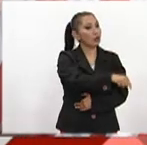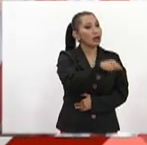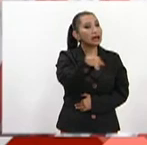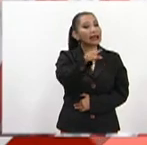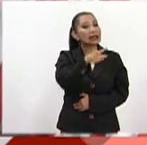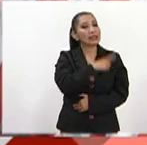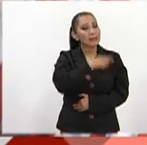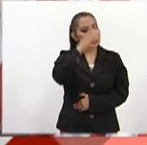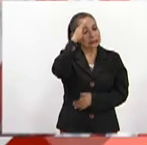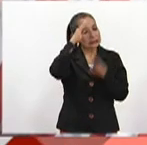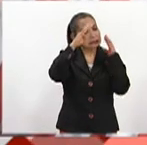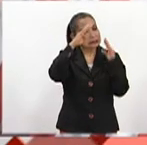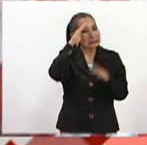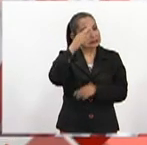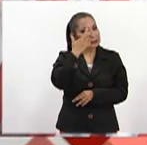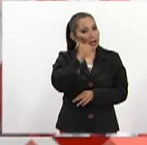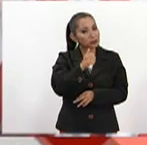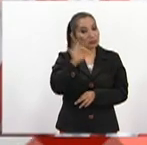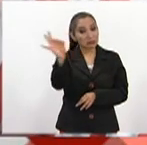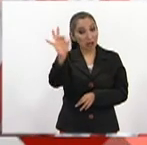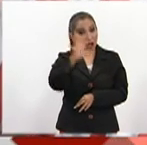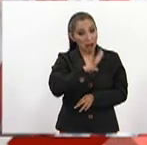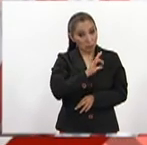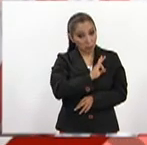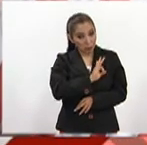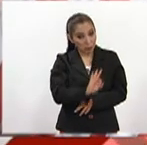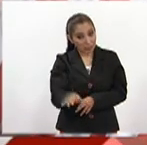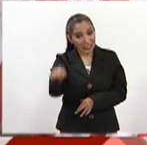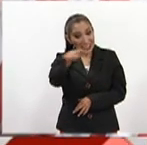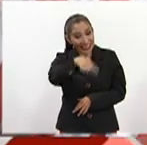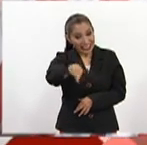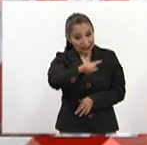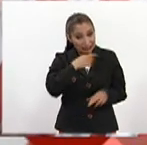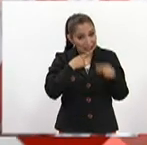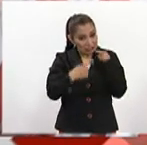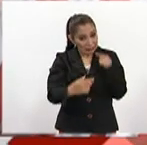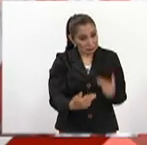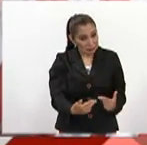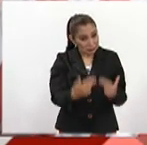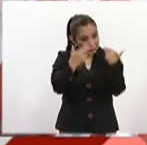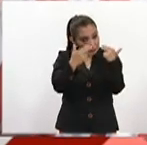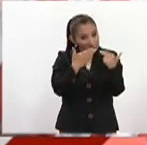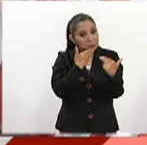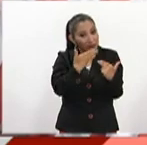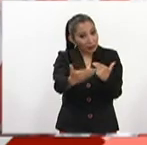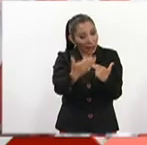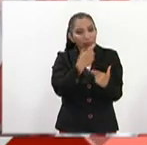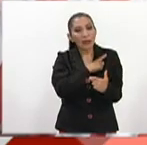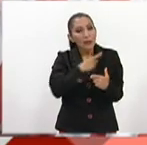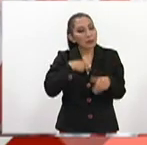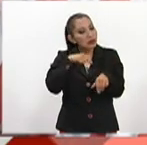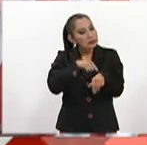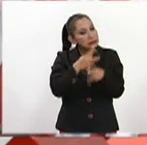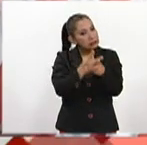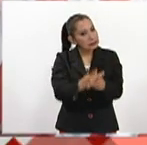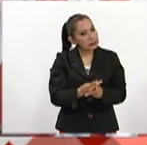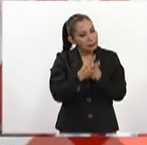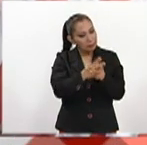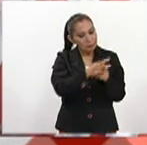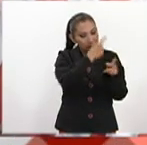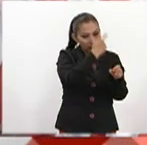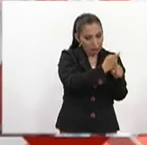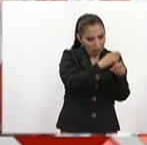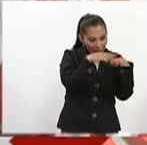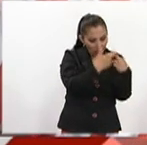y ser razonables. Si hay algún chance de que esta negociación sea exitosa, debemos tomarnos el tiempo entre esta y